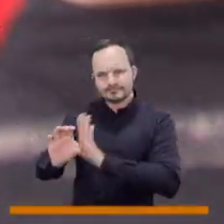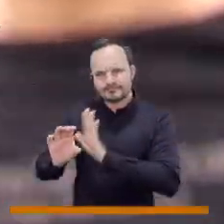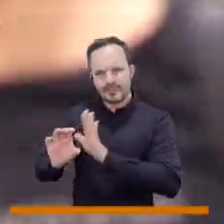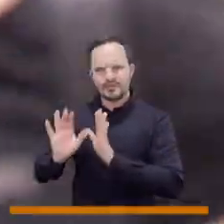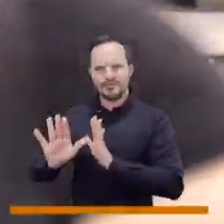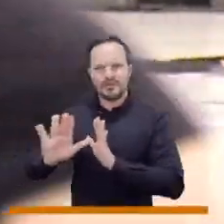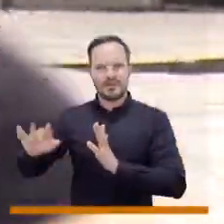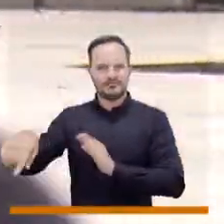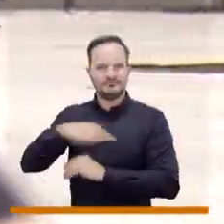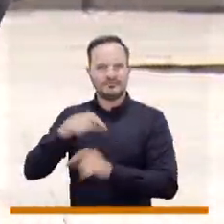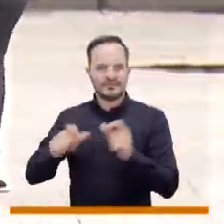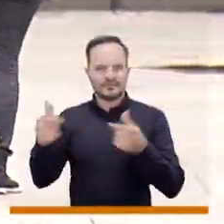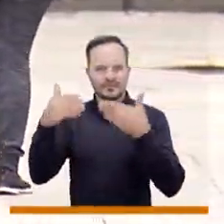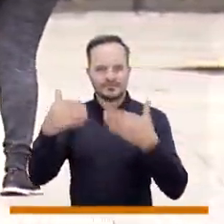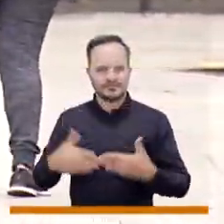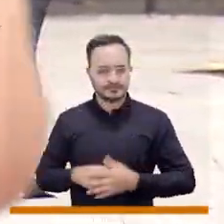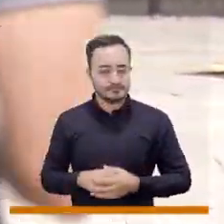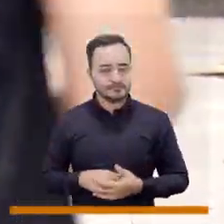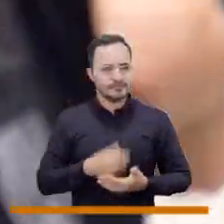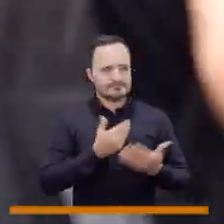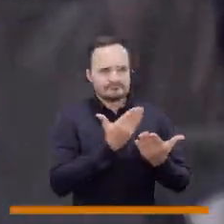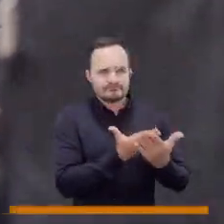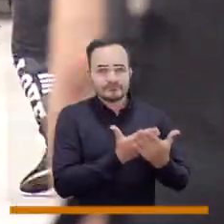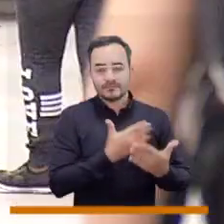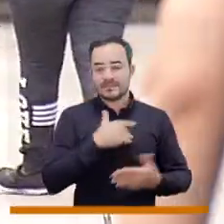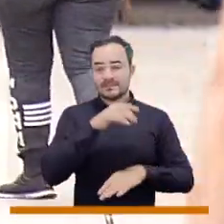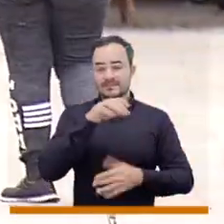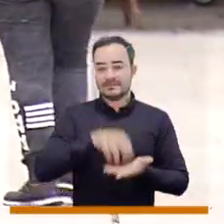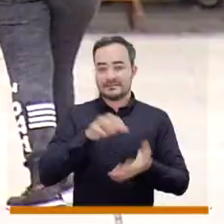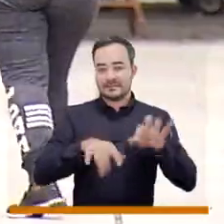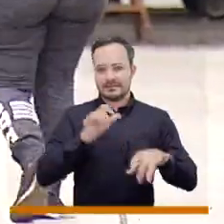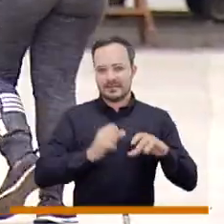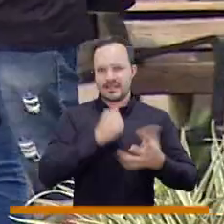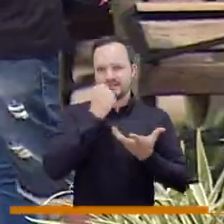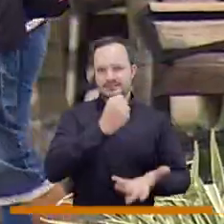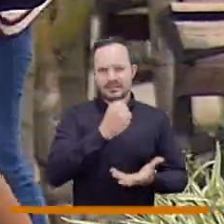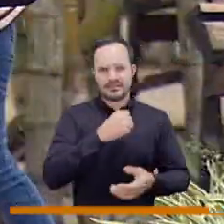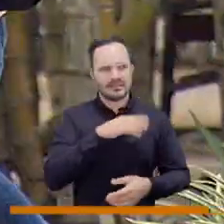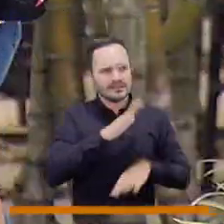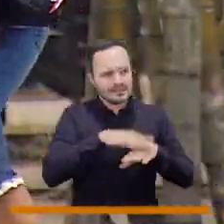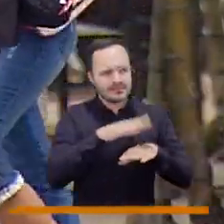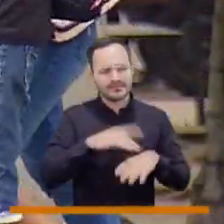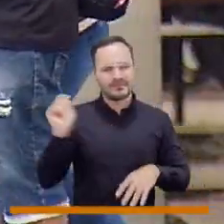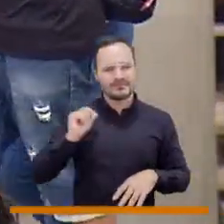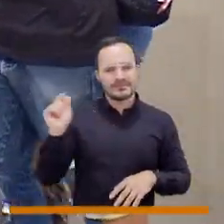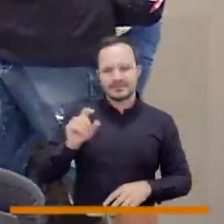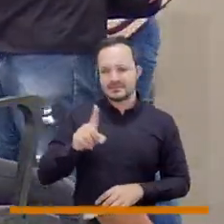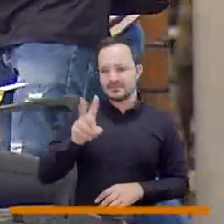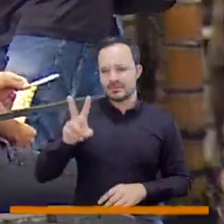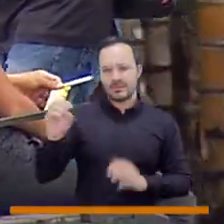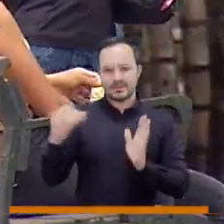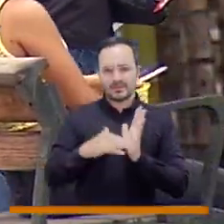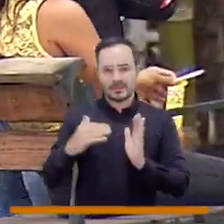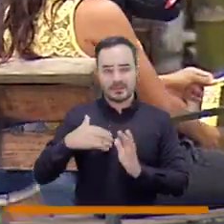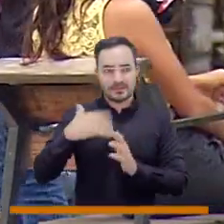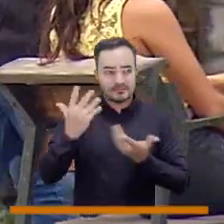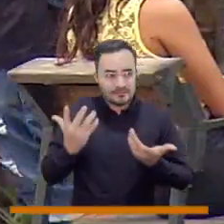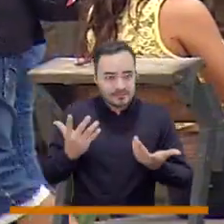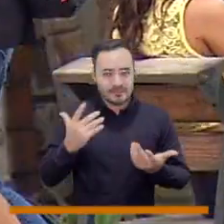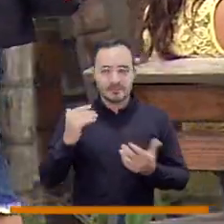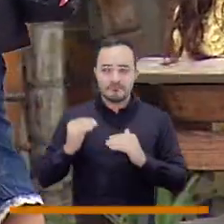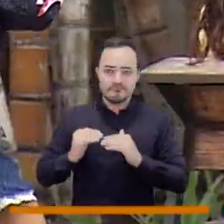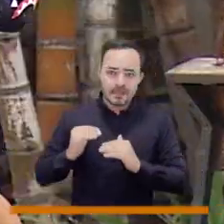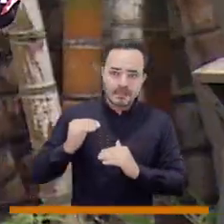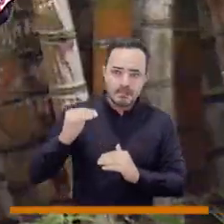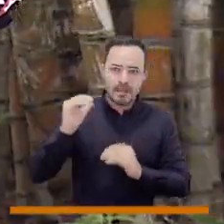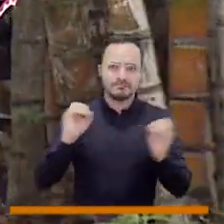que se incrementara esos auxilios de 120 mil pesos, que hace cerca de 20 años no aumenta. Y usted sabe